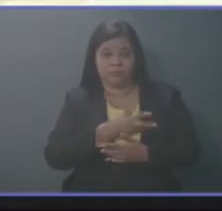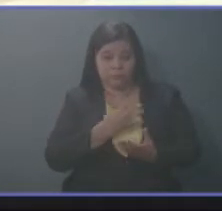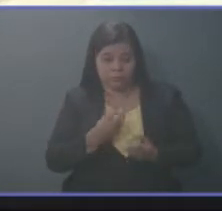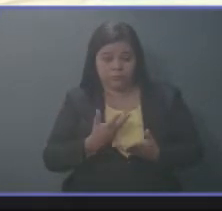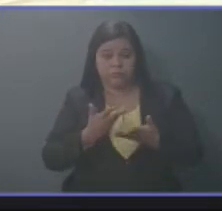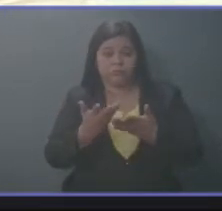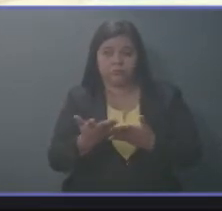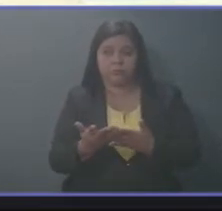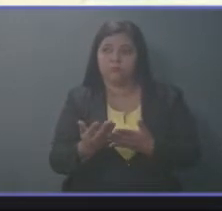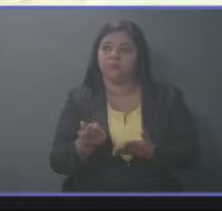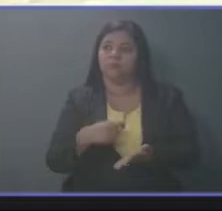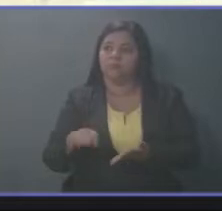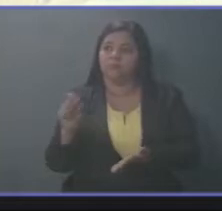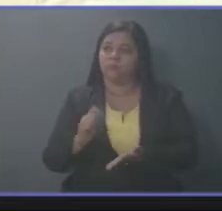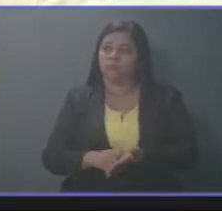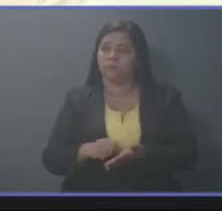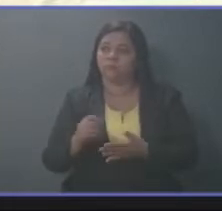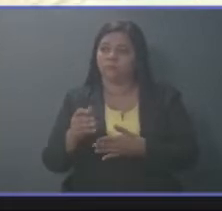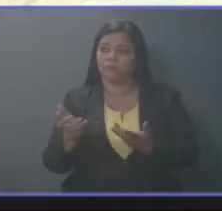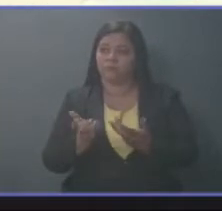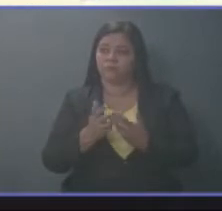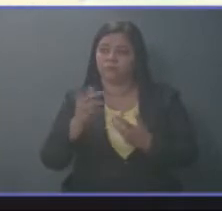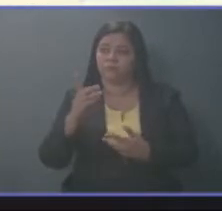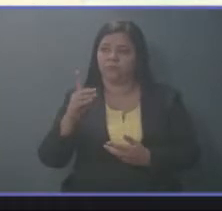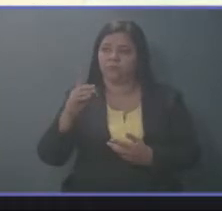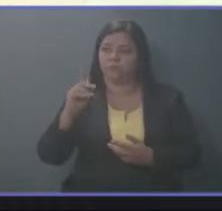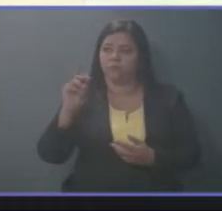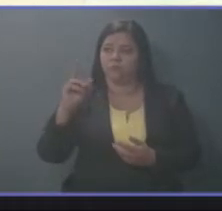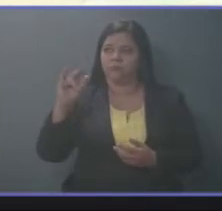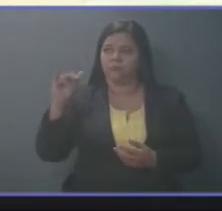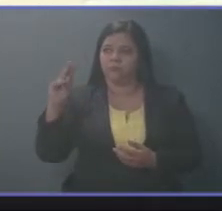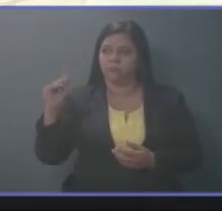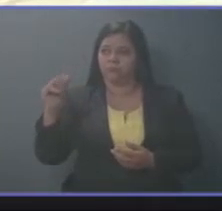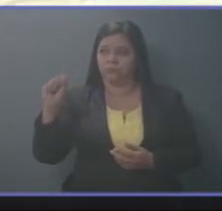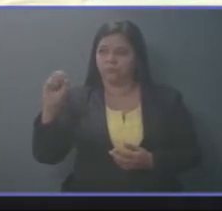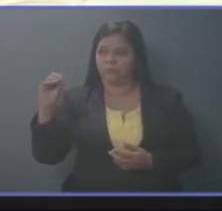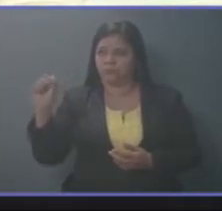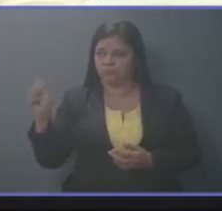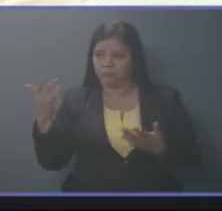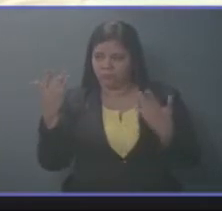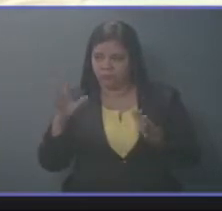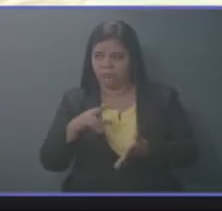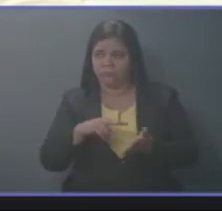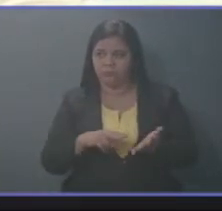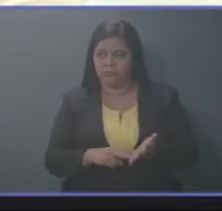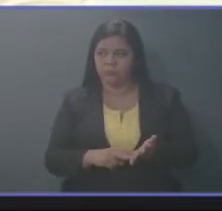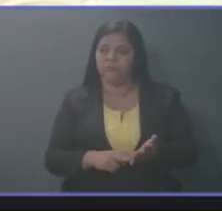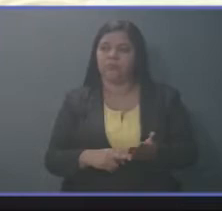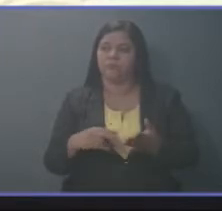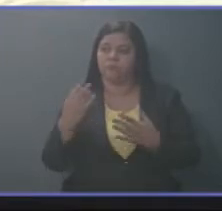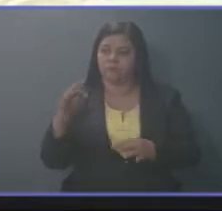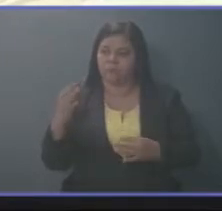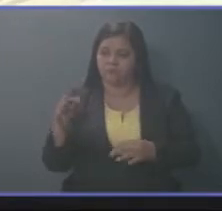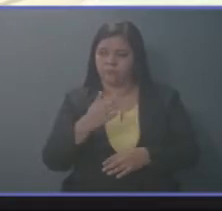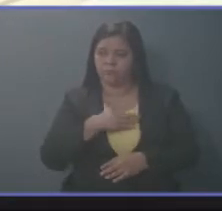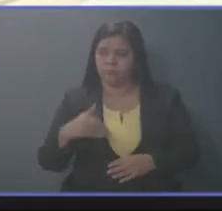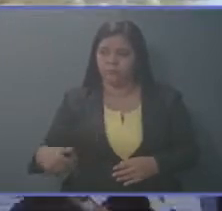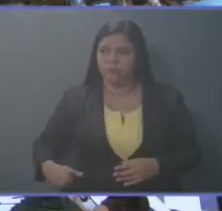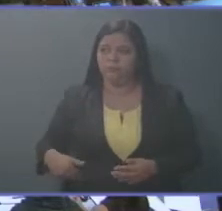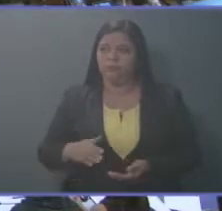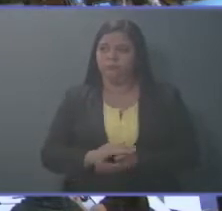suscribimos y tiene la firma de la colega Karina Sosa y Anabel Belloso. Leída la pieza de correspondencia, señor